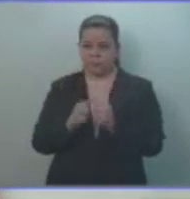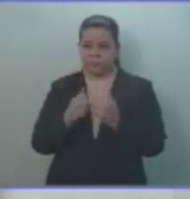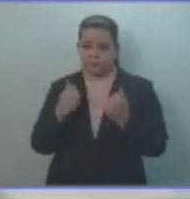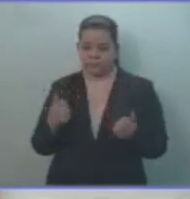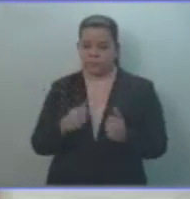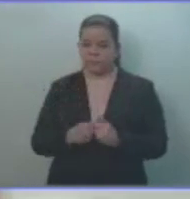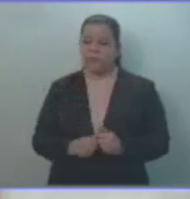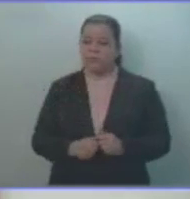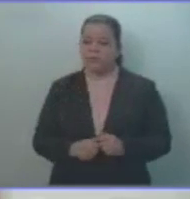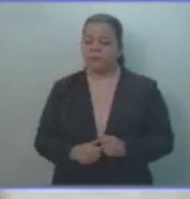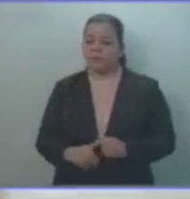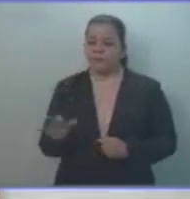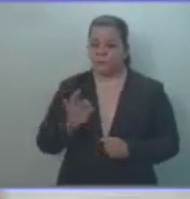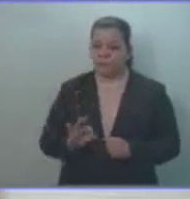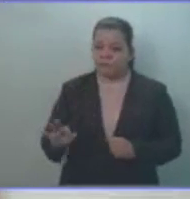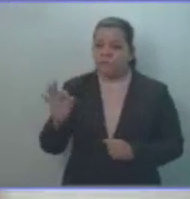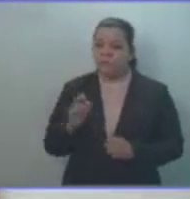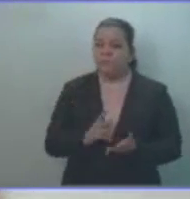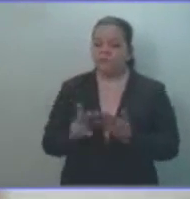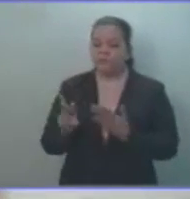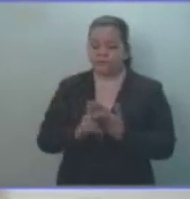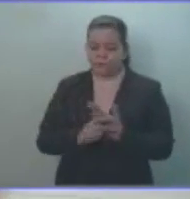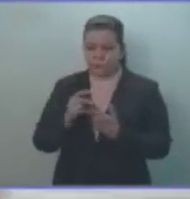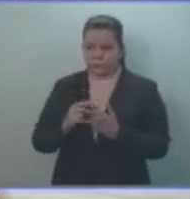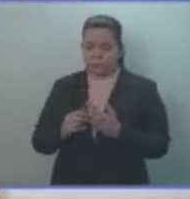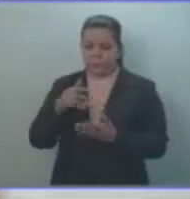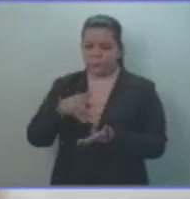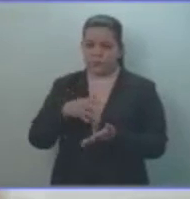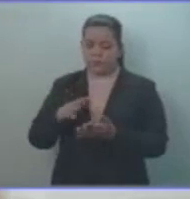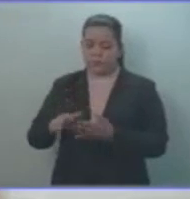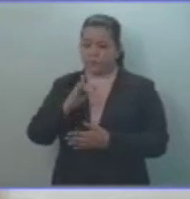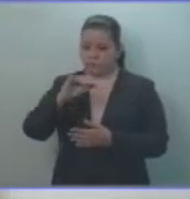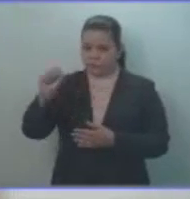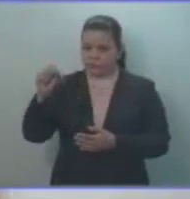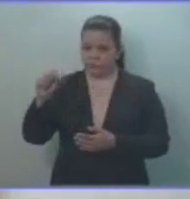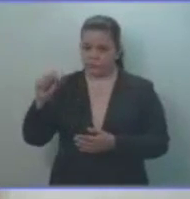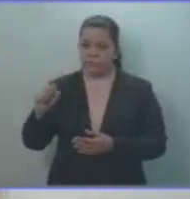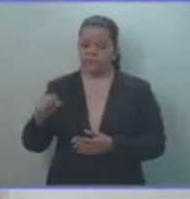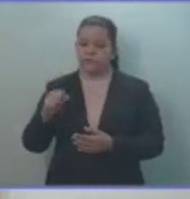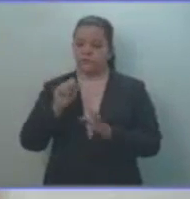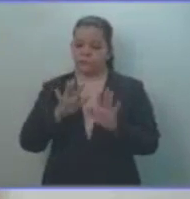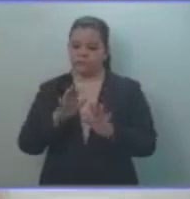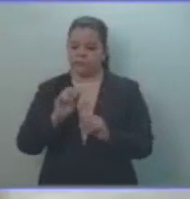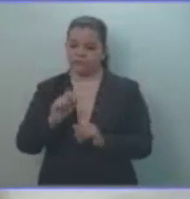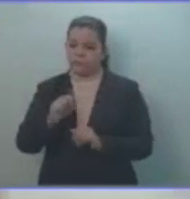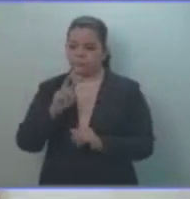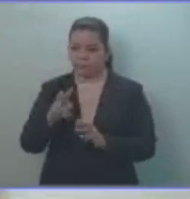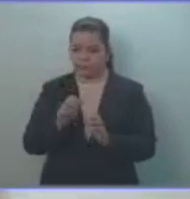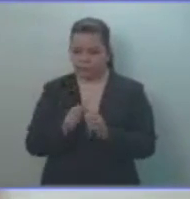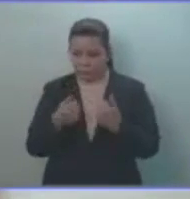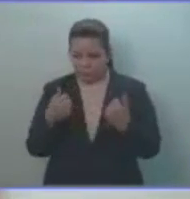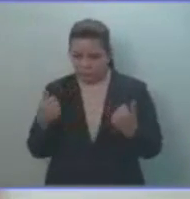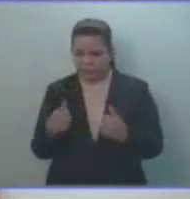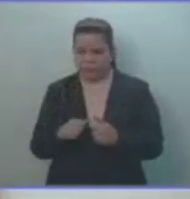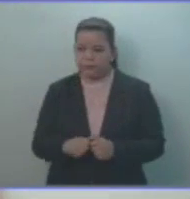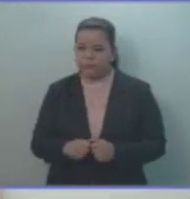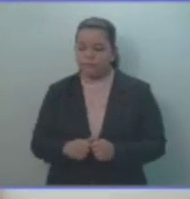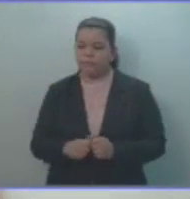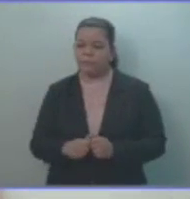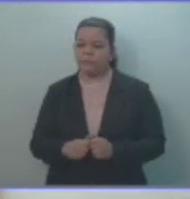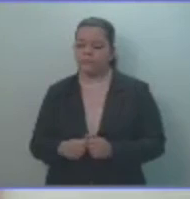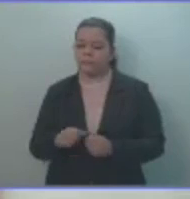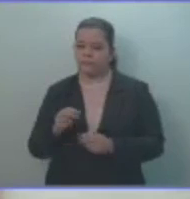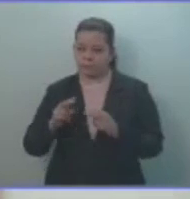millones. El fortalecimiento al programa de inversión pública del Seguro Social por 10.2 millones.